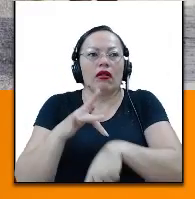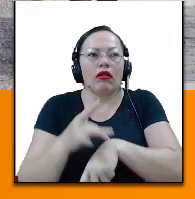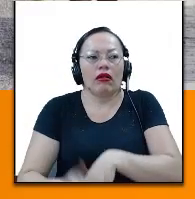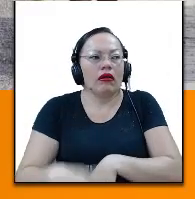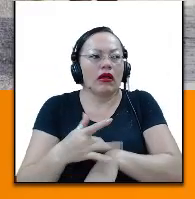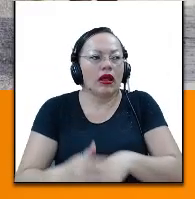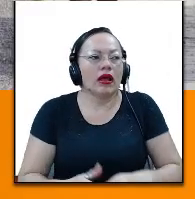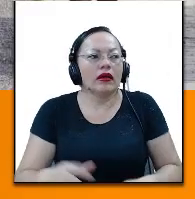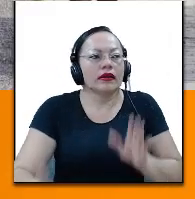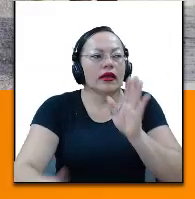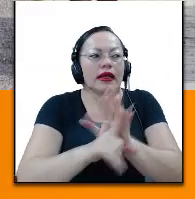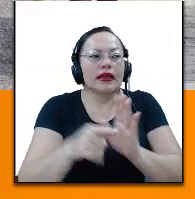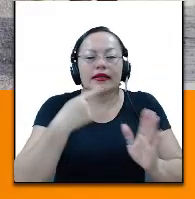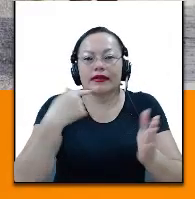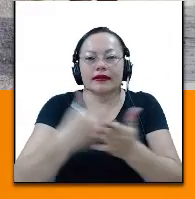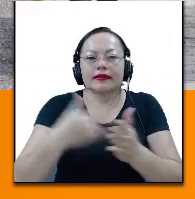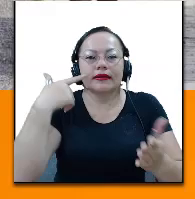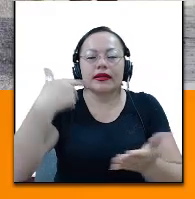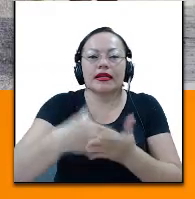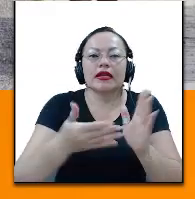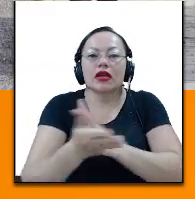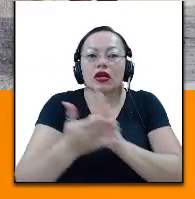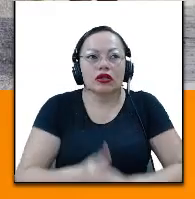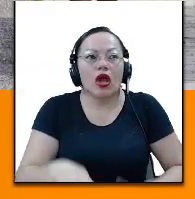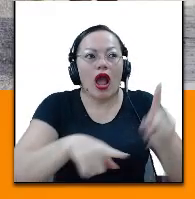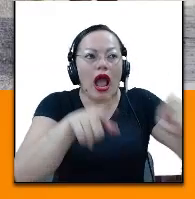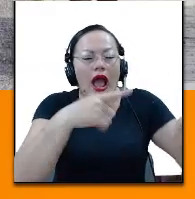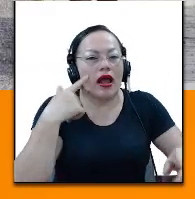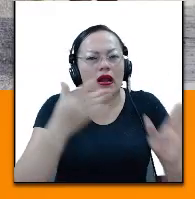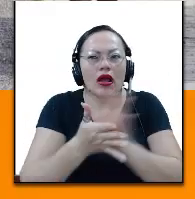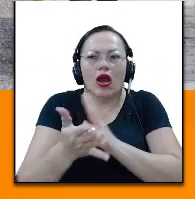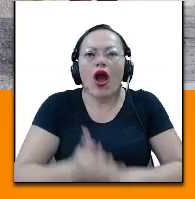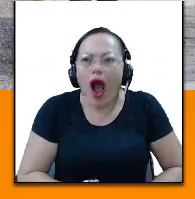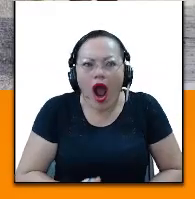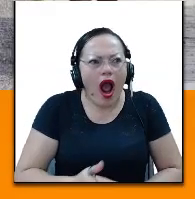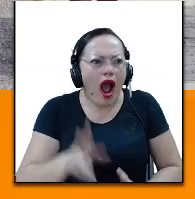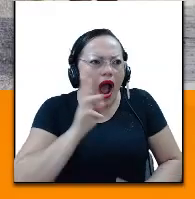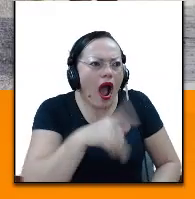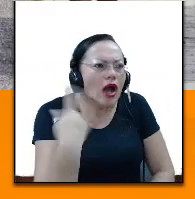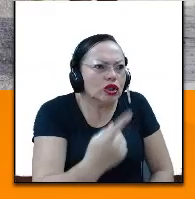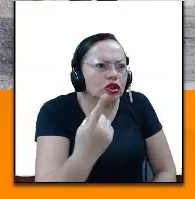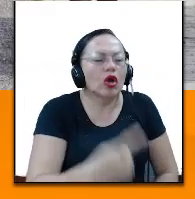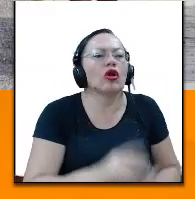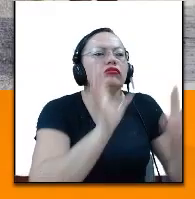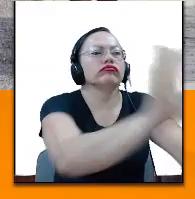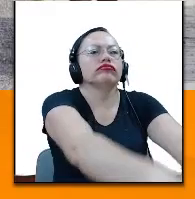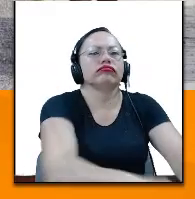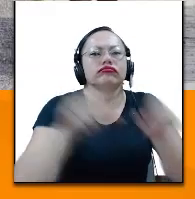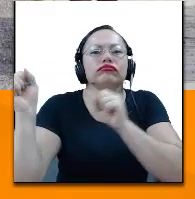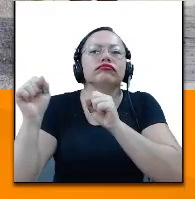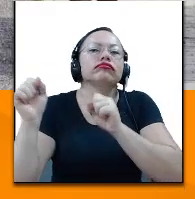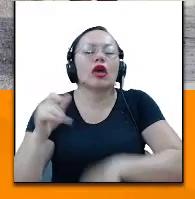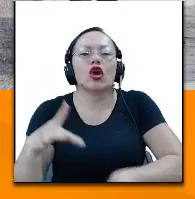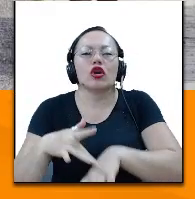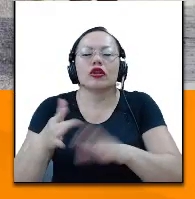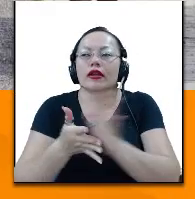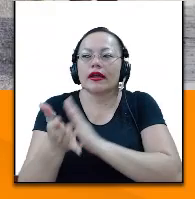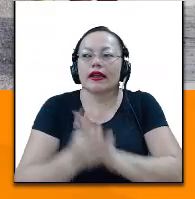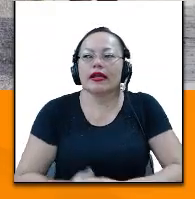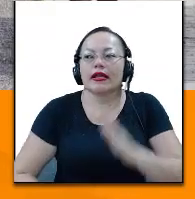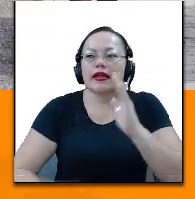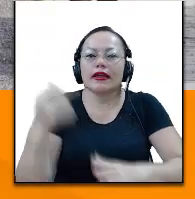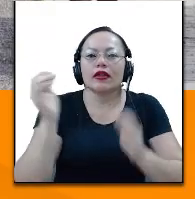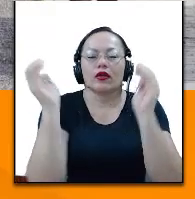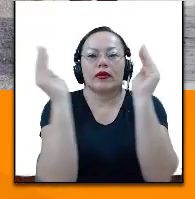este artículo primero del presente decreto, serán conducidos por la autoridad competente a sus domicilios y se deberá informar inmediatamente